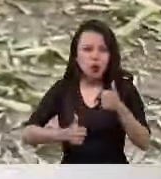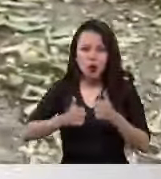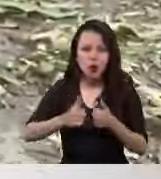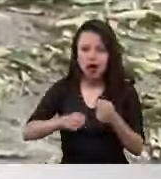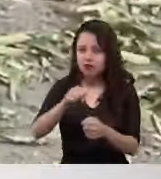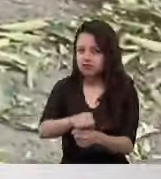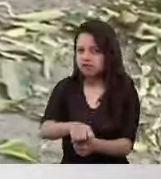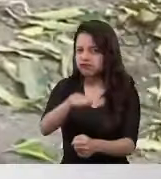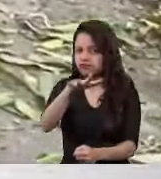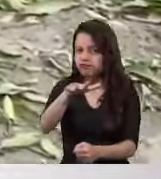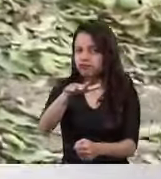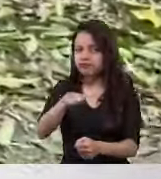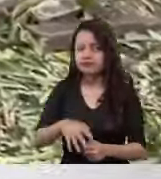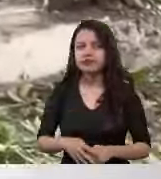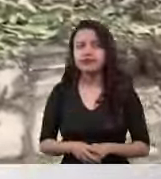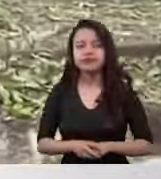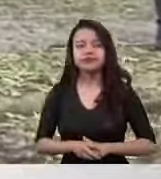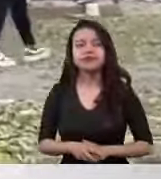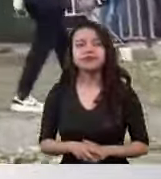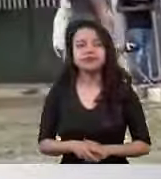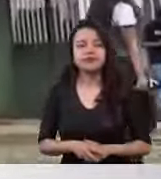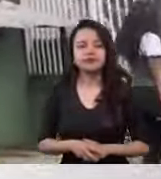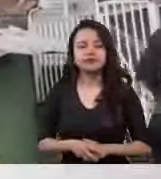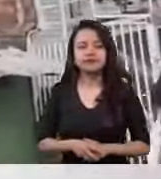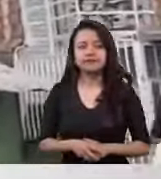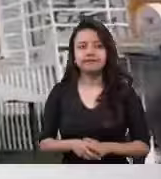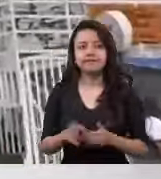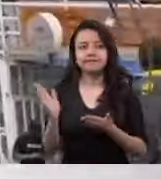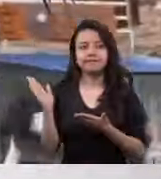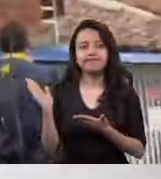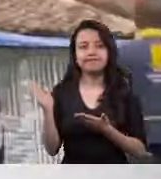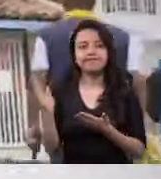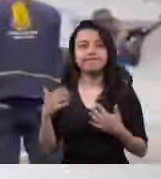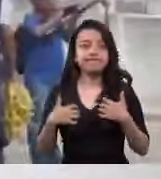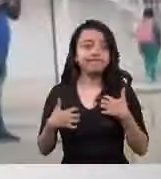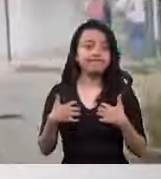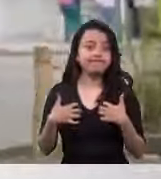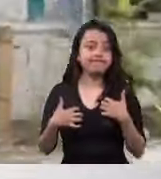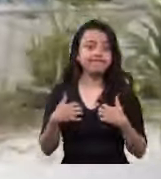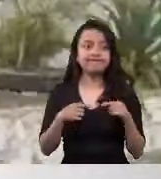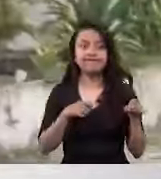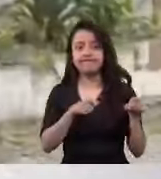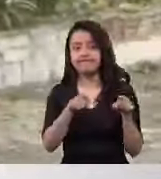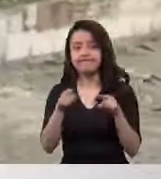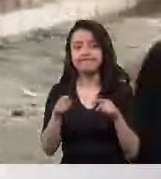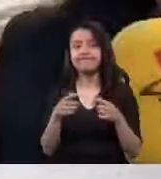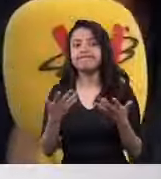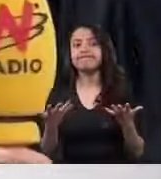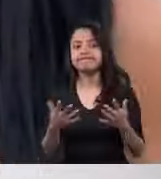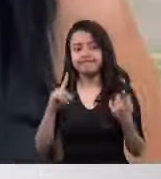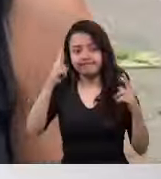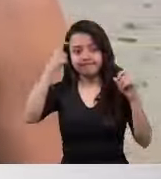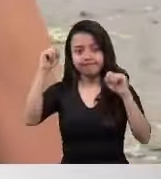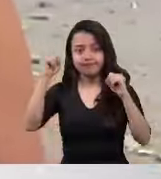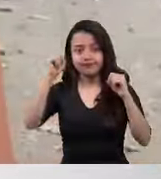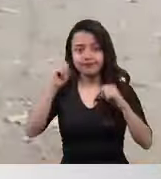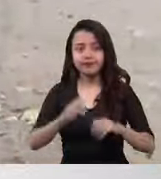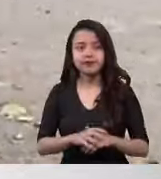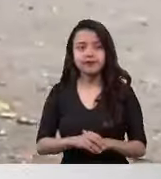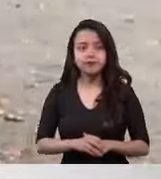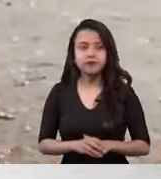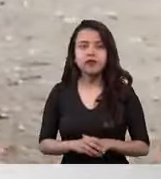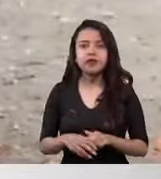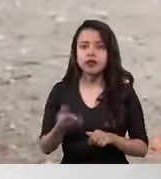fueron empleados en este atentado que causa zozobra entre la ciudadanía. Y hace pocas horas se realizó un